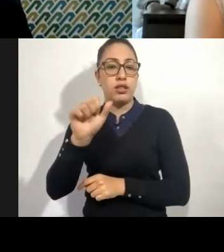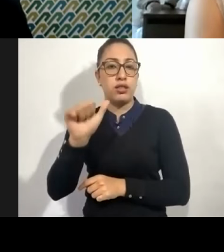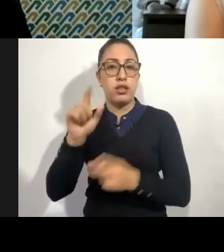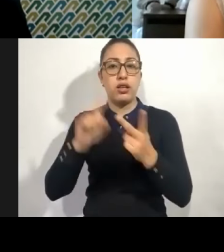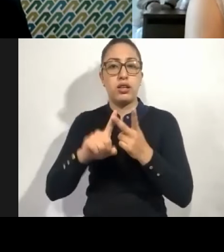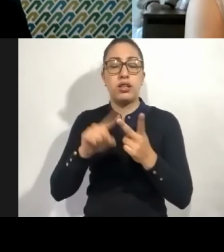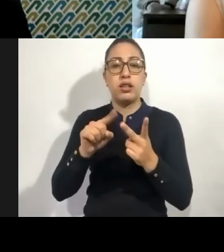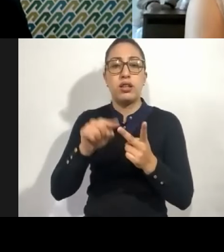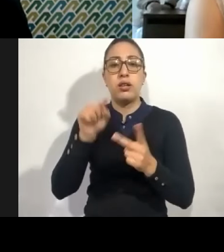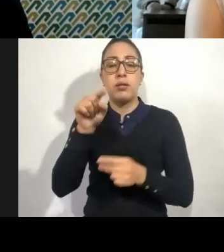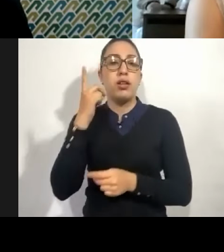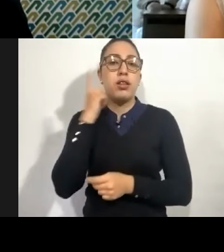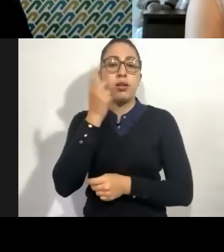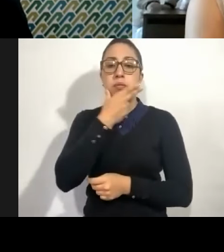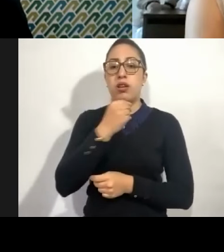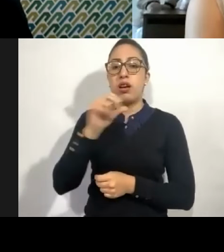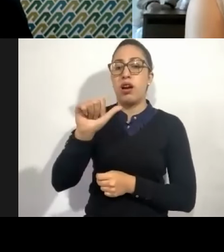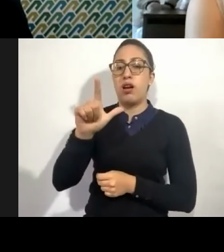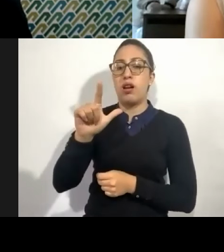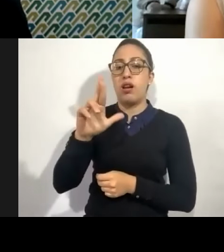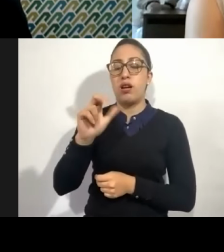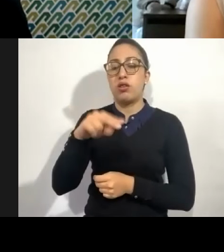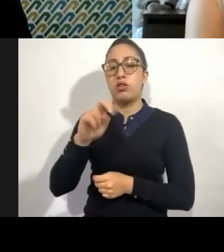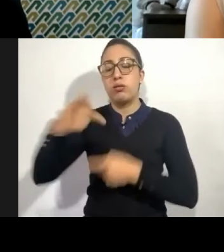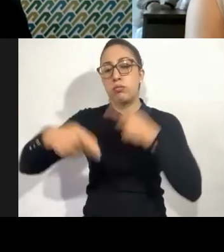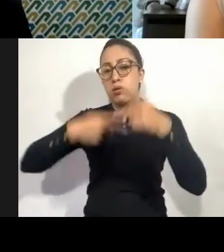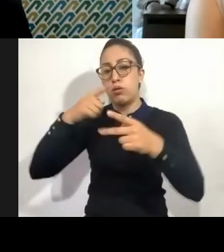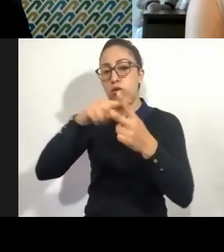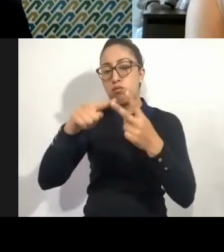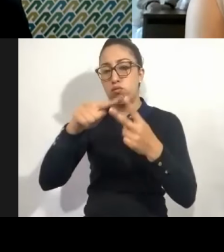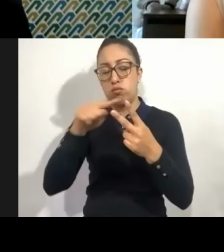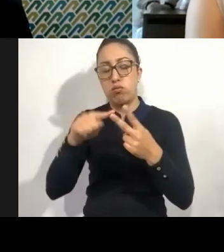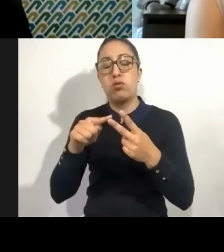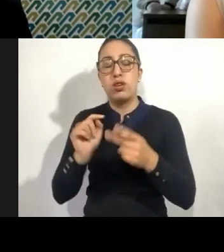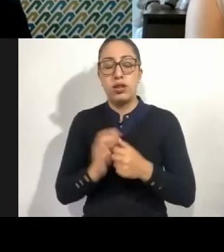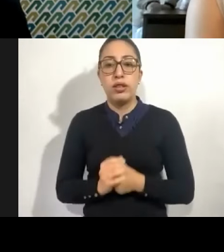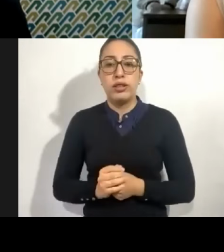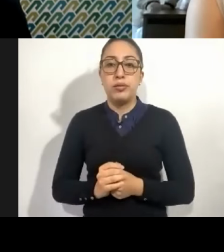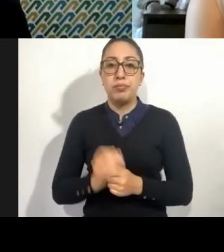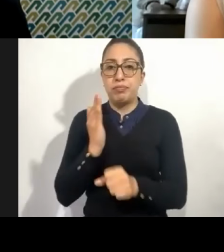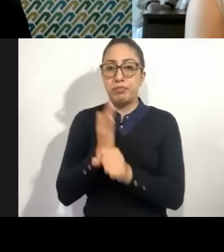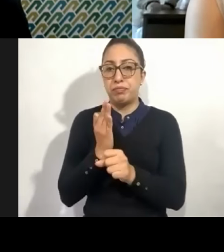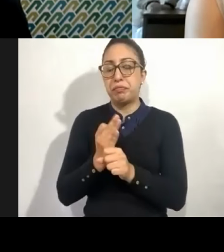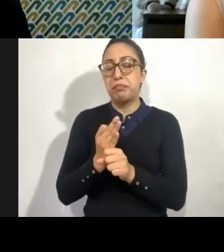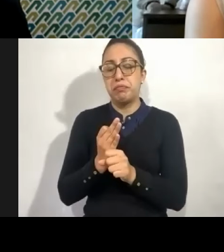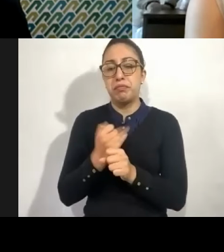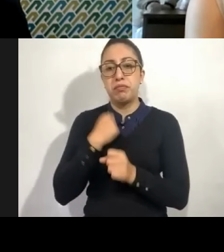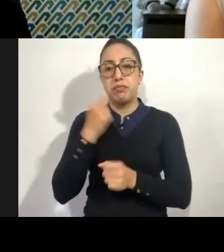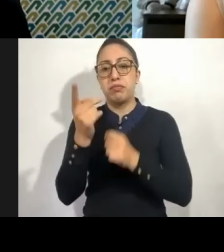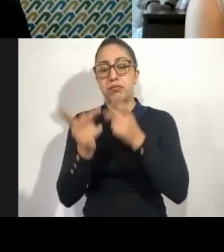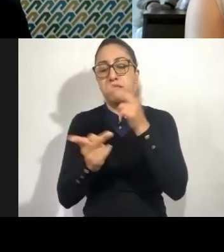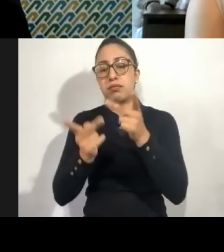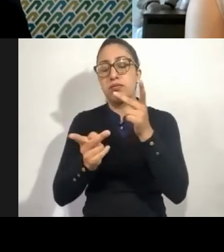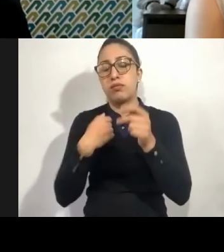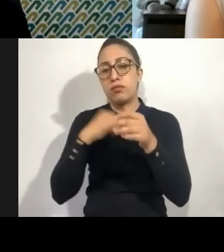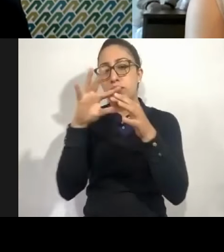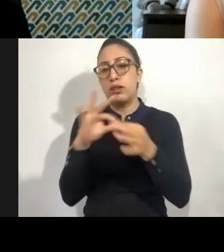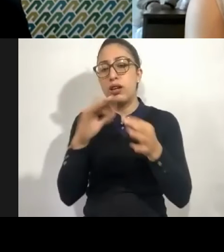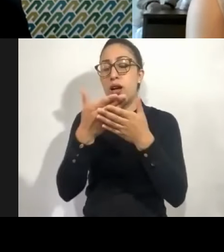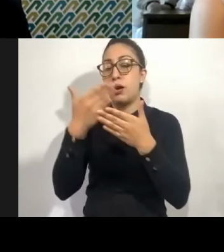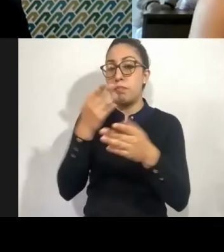Ernesto Alarcón. Y en este sentido, efectivamente, el año pasado se